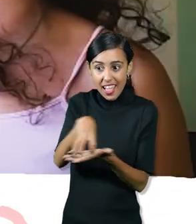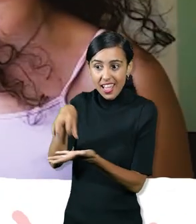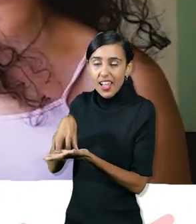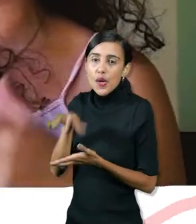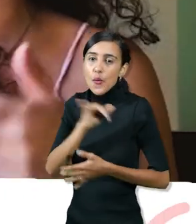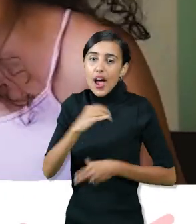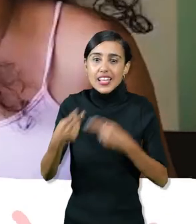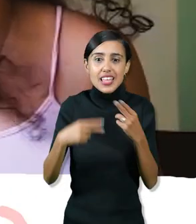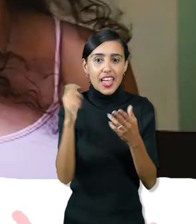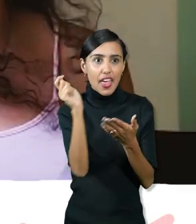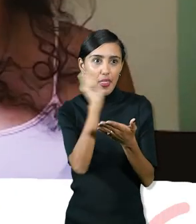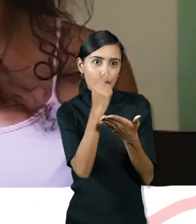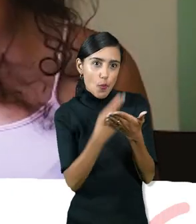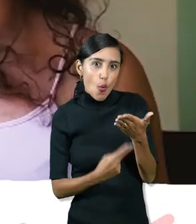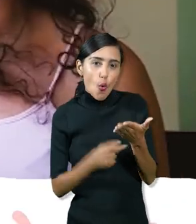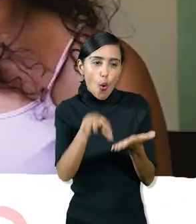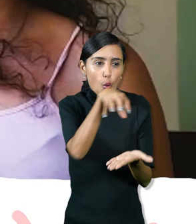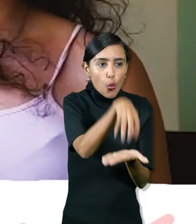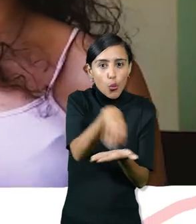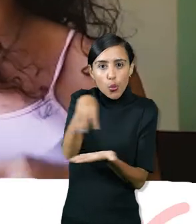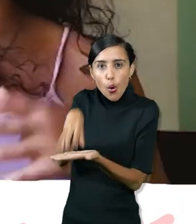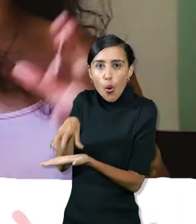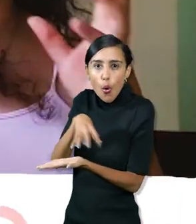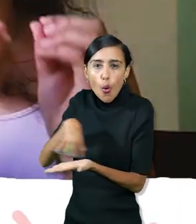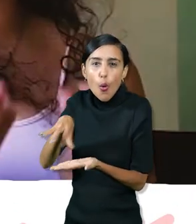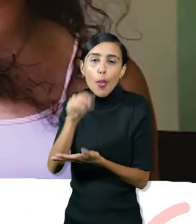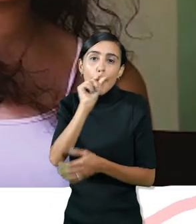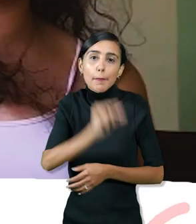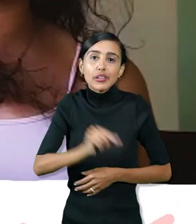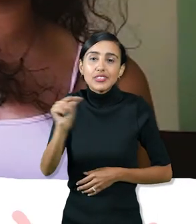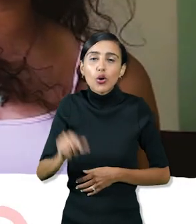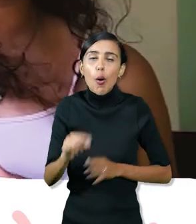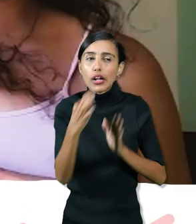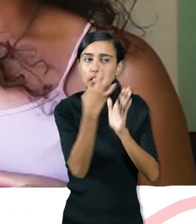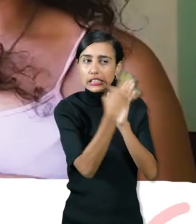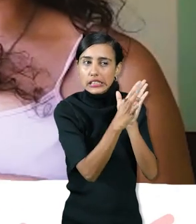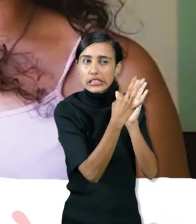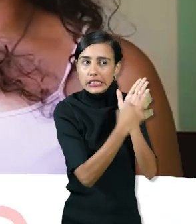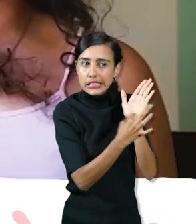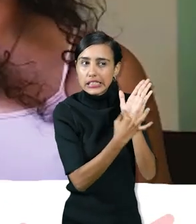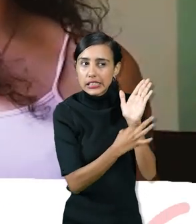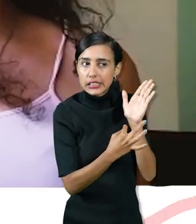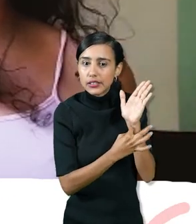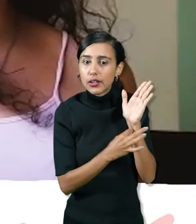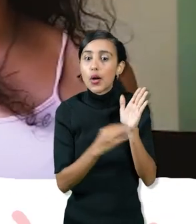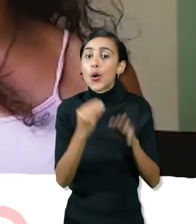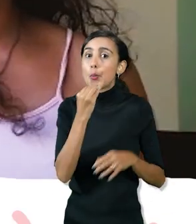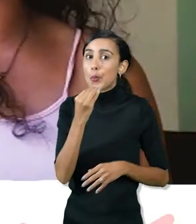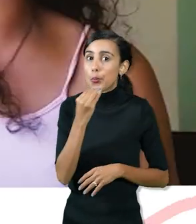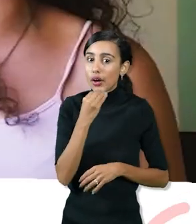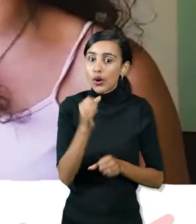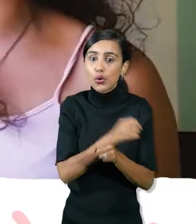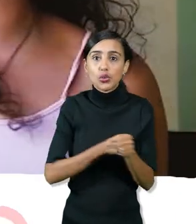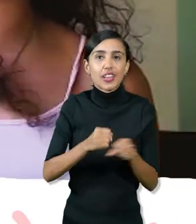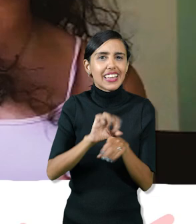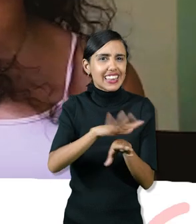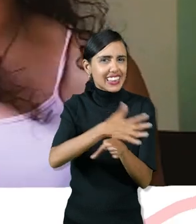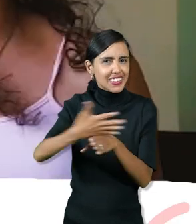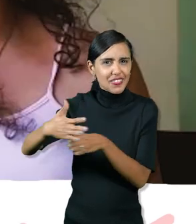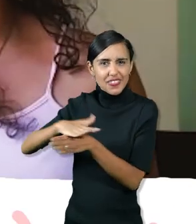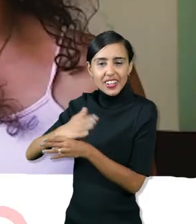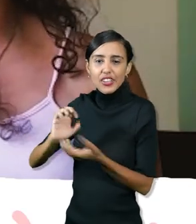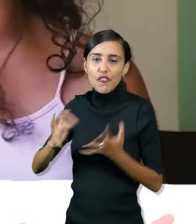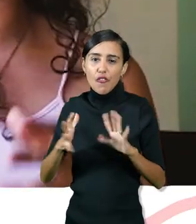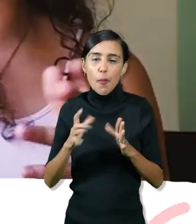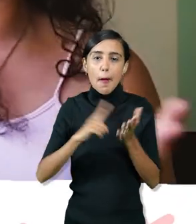dibujos, dónde van a ir los personajes, los elementos. Se pueden jugar con los diferentes tipos